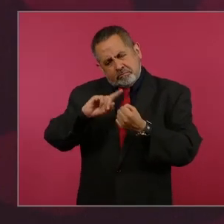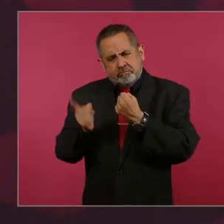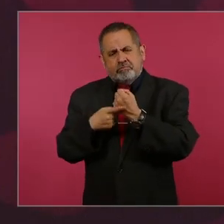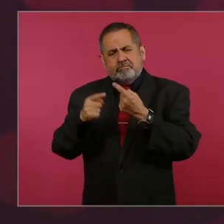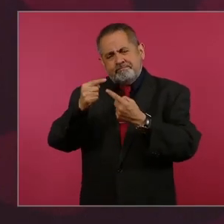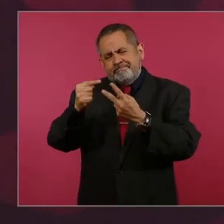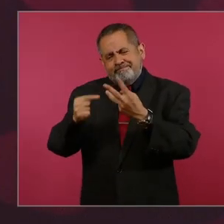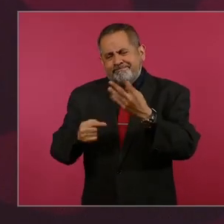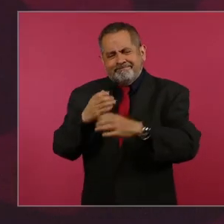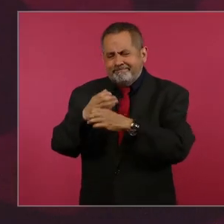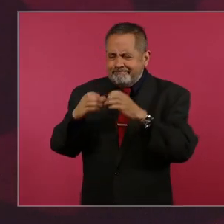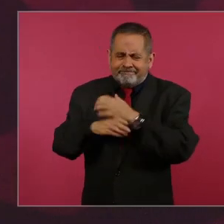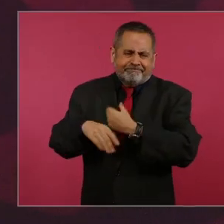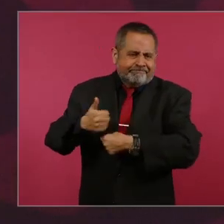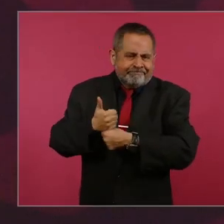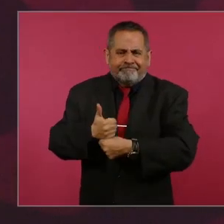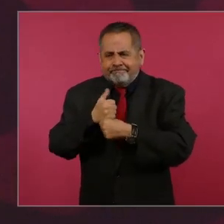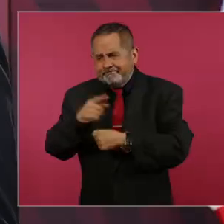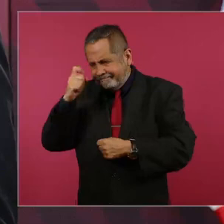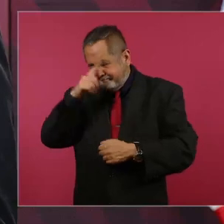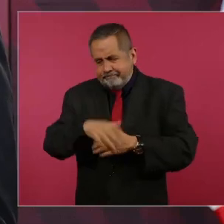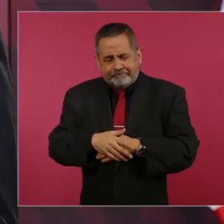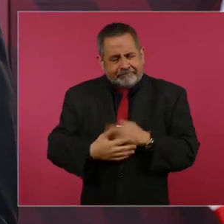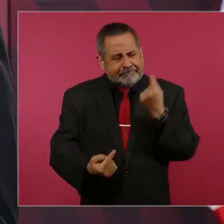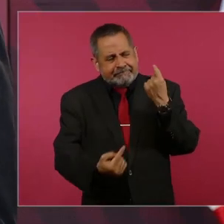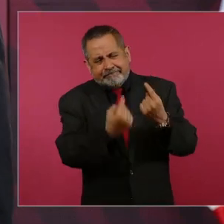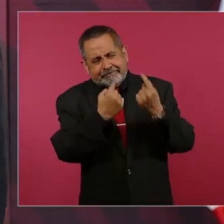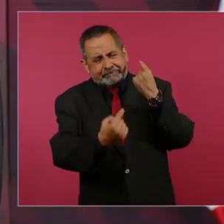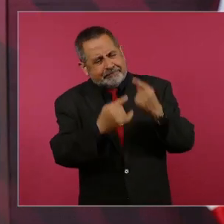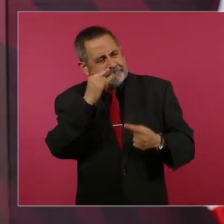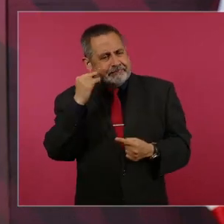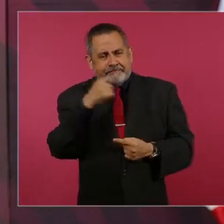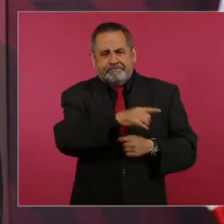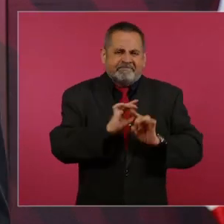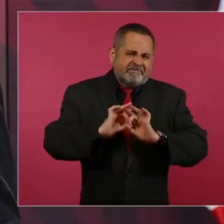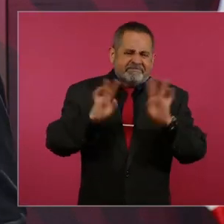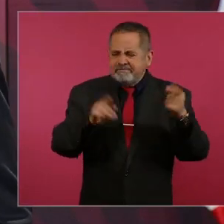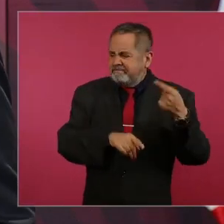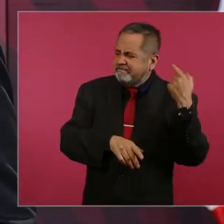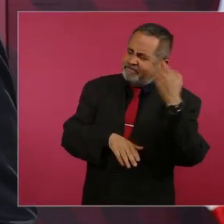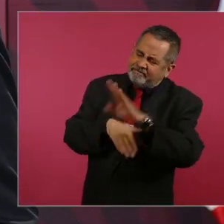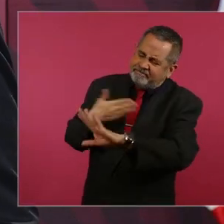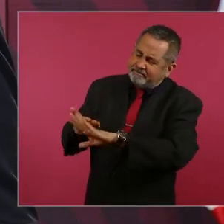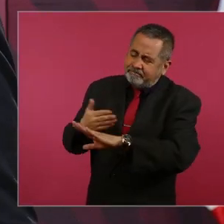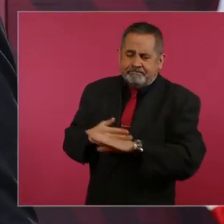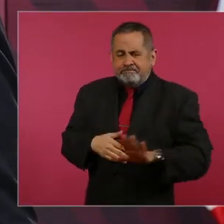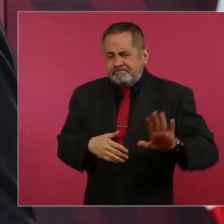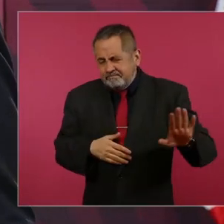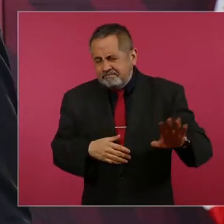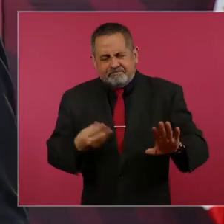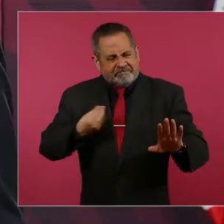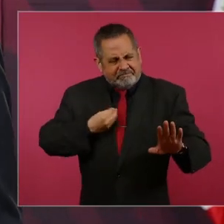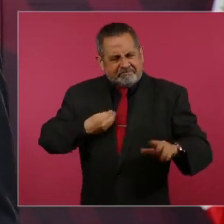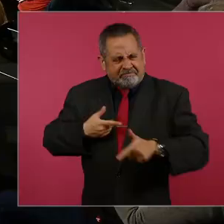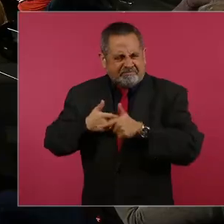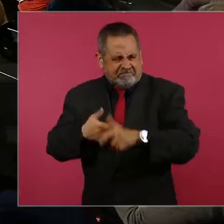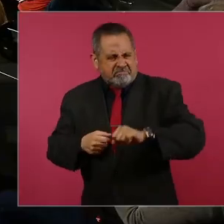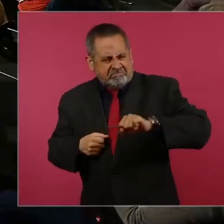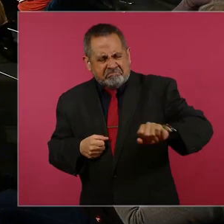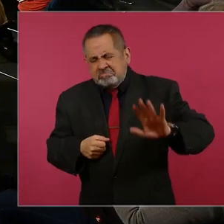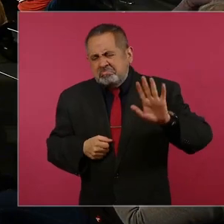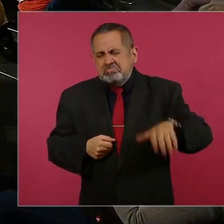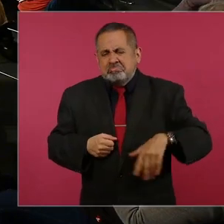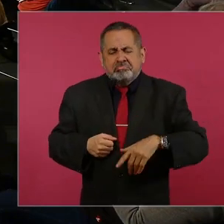no sólo los ataques de los reaccionarios, del conservadurismo,